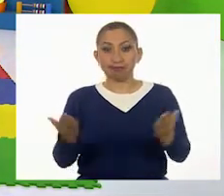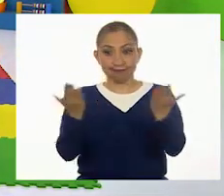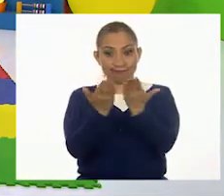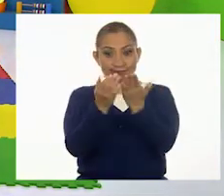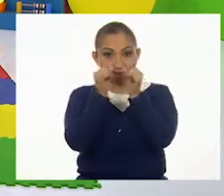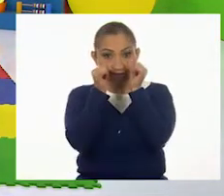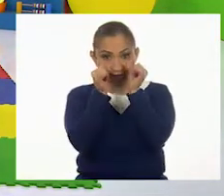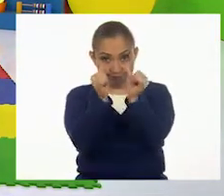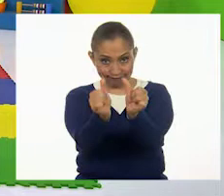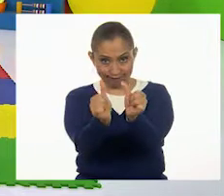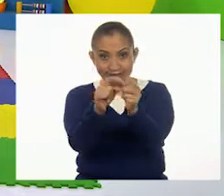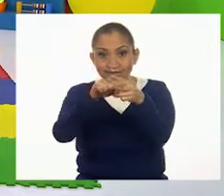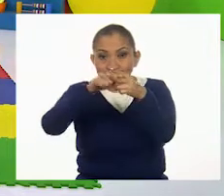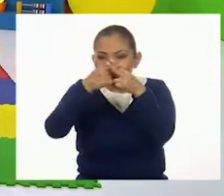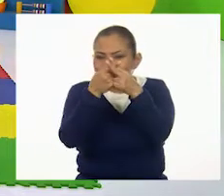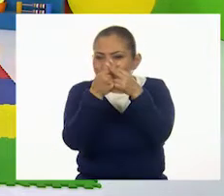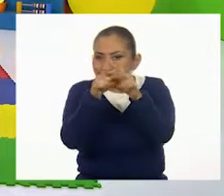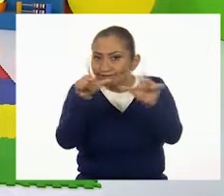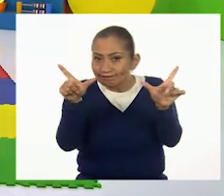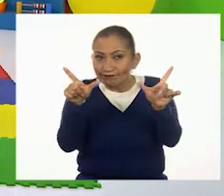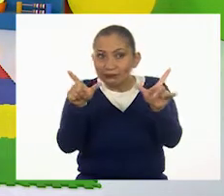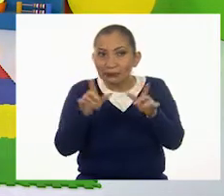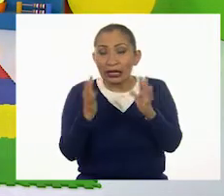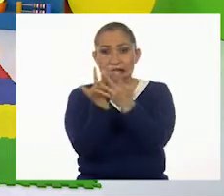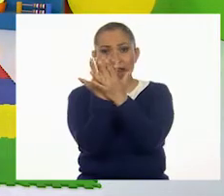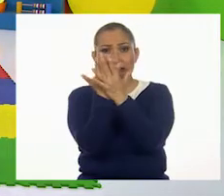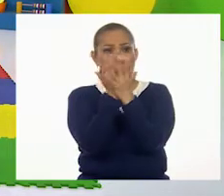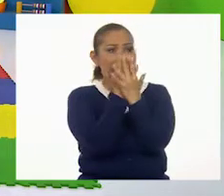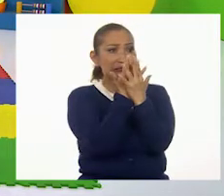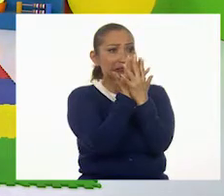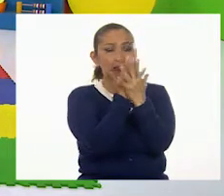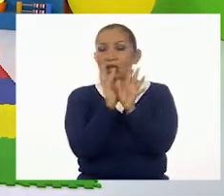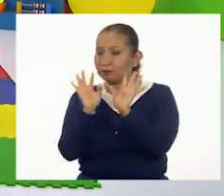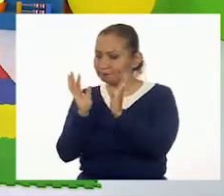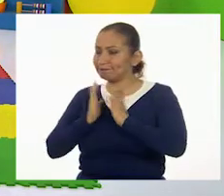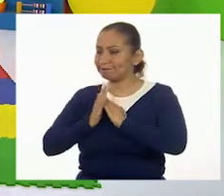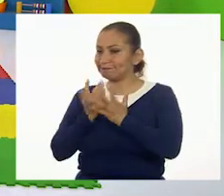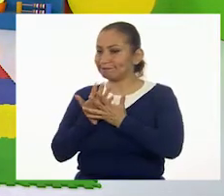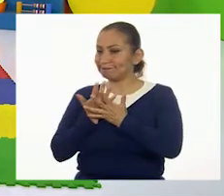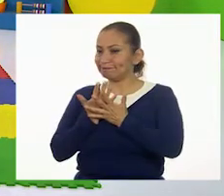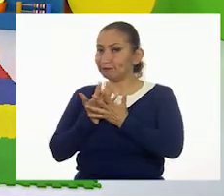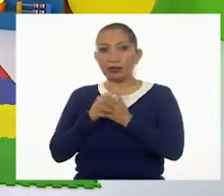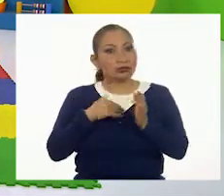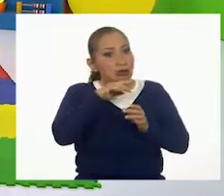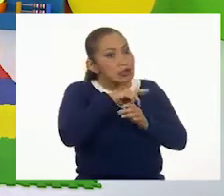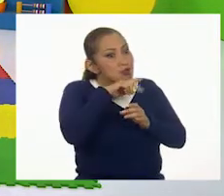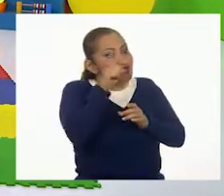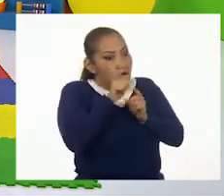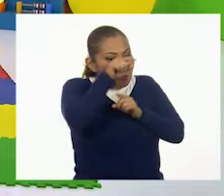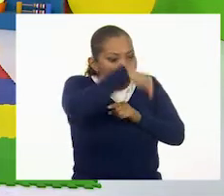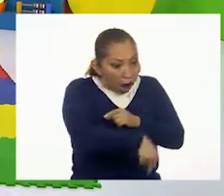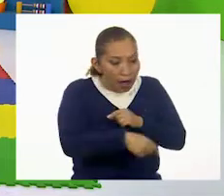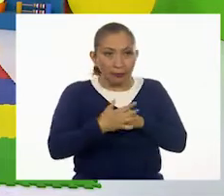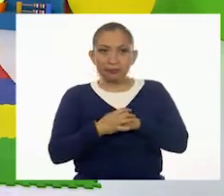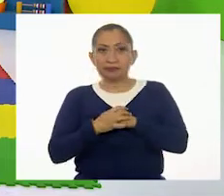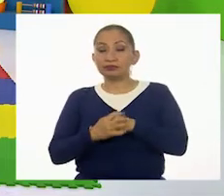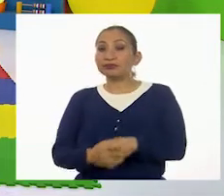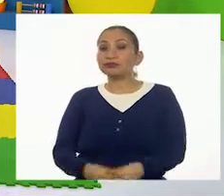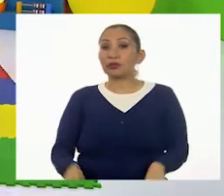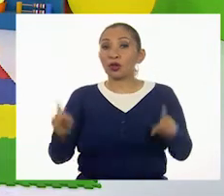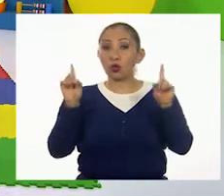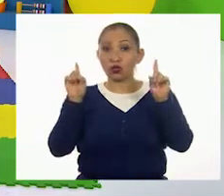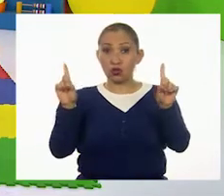Atentas y atentos, vamos a empezar. ¿Lista? Sí. ¡Ay, espera! Te espero. Uno ya quería empezar. Sí, que no salte. Y dice